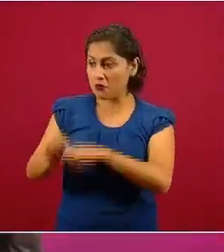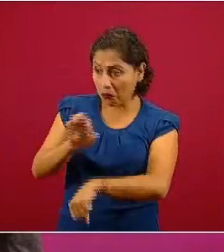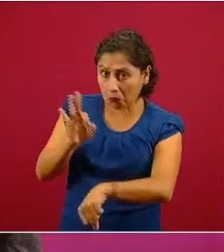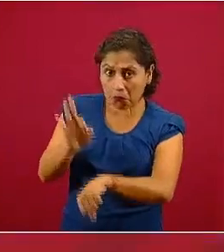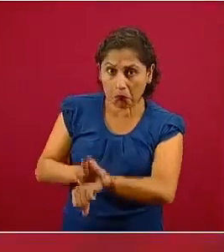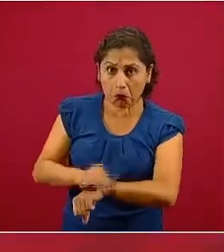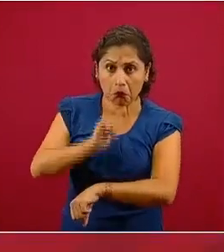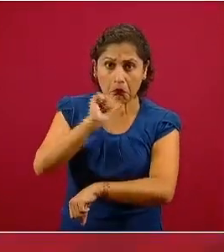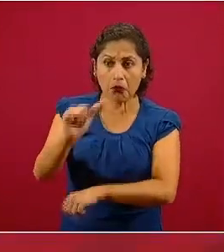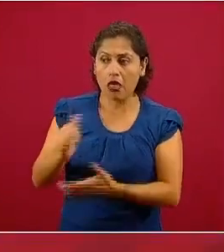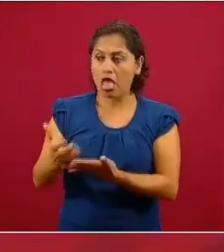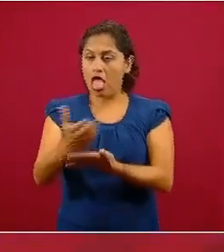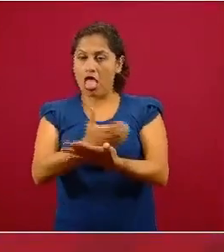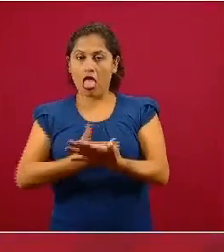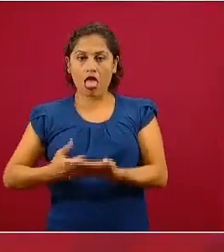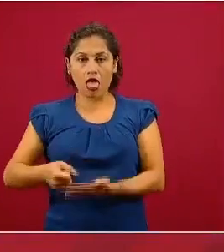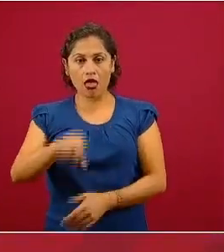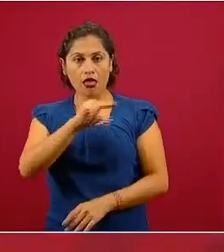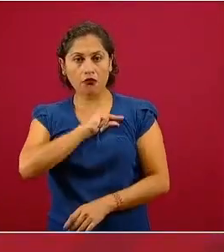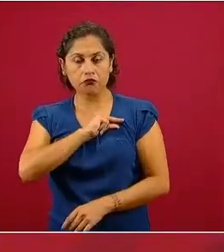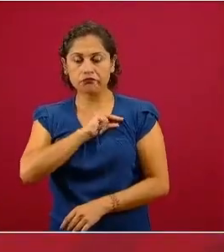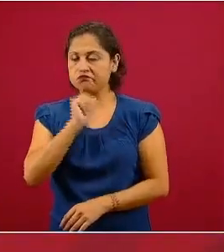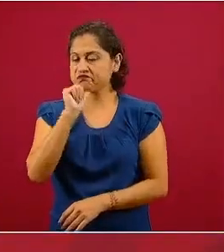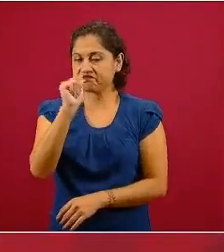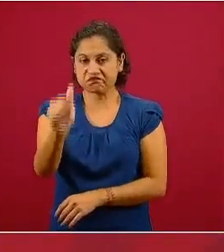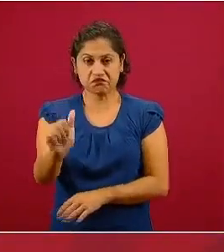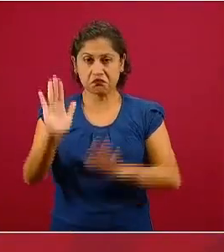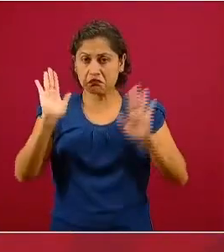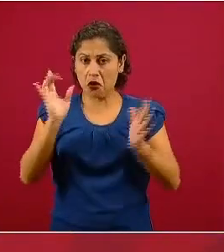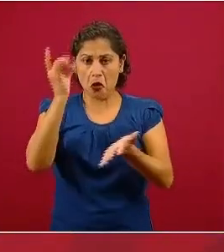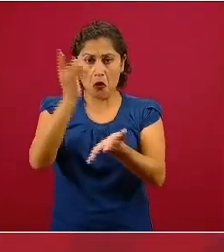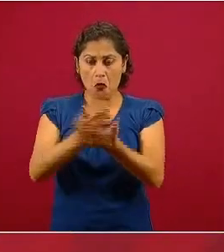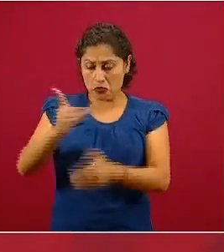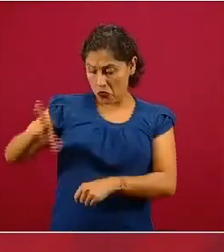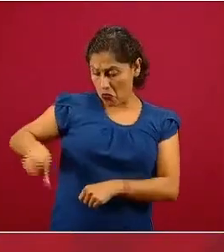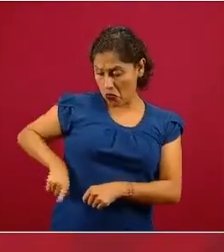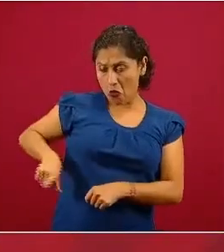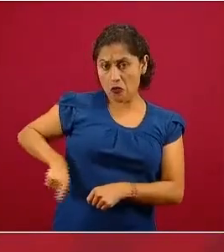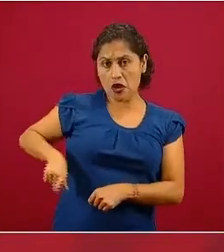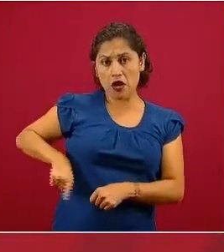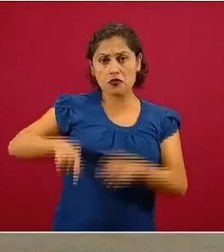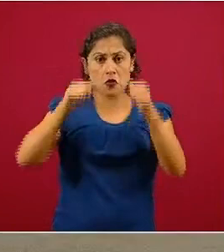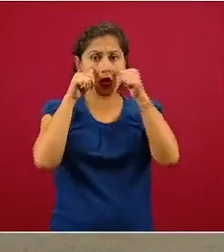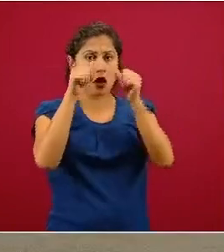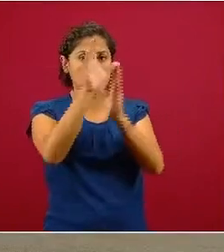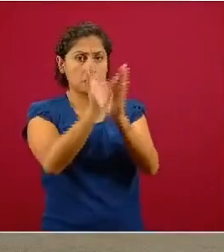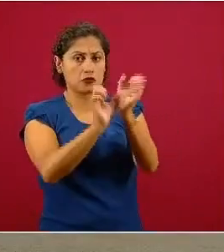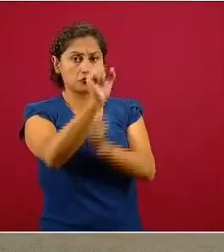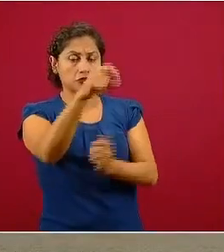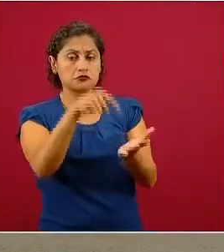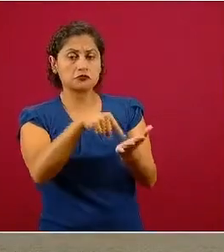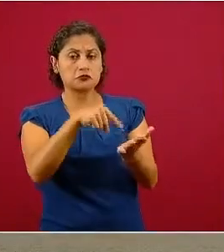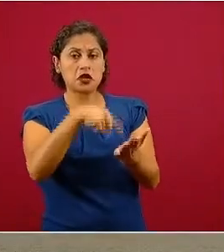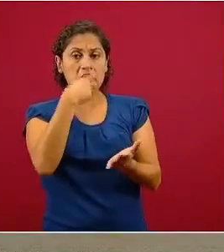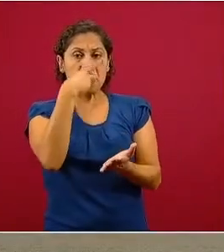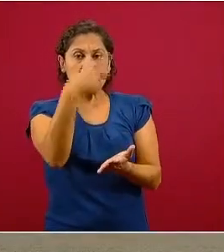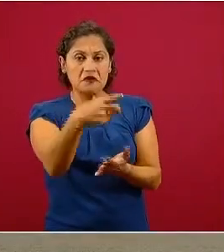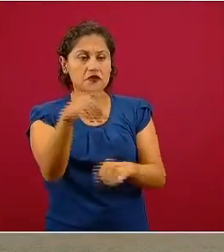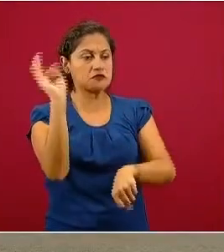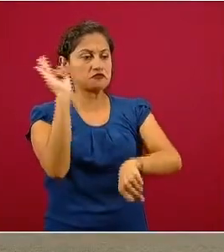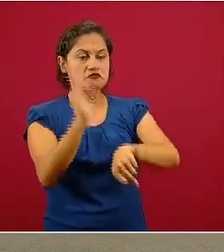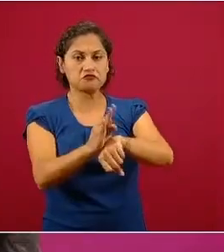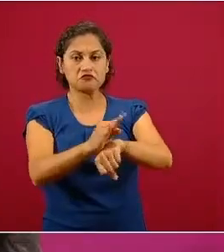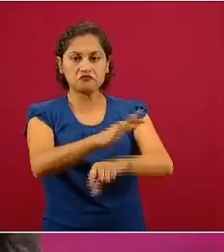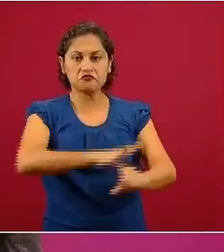las ganancias económicas privadas, sino cumple su obligación constitucional y legal de defender, promover y